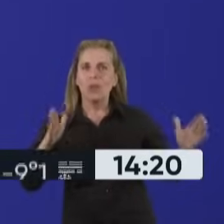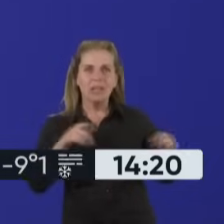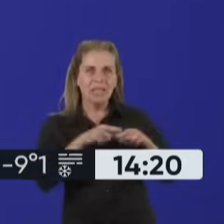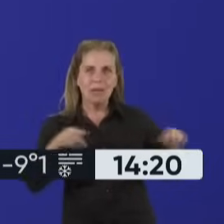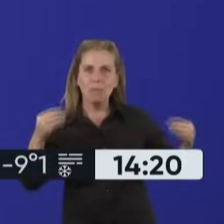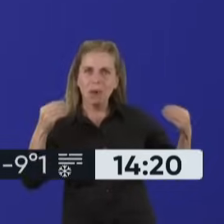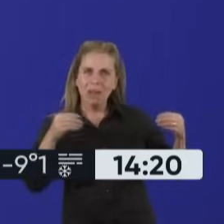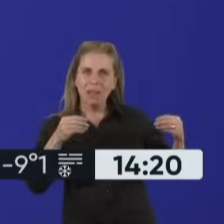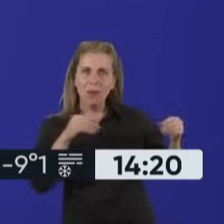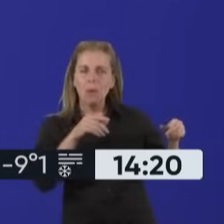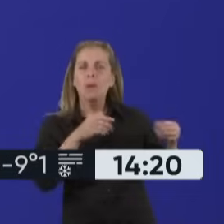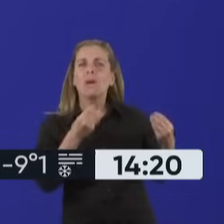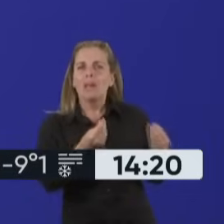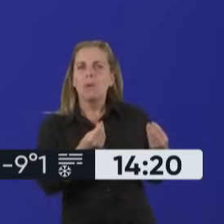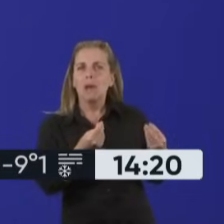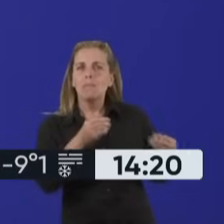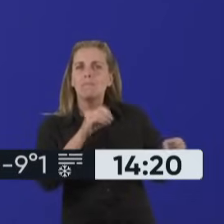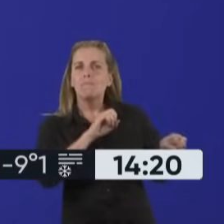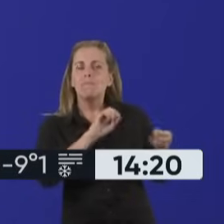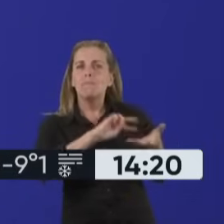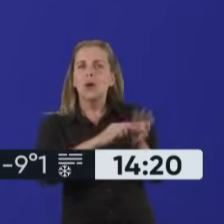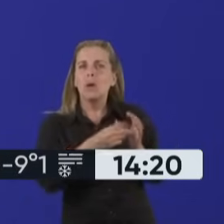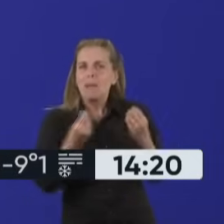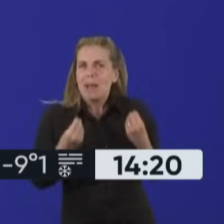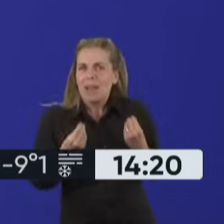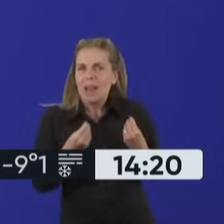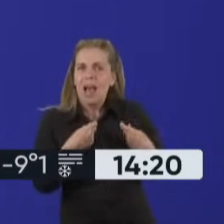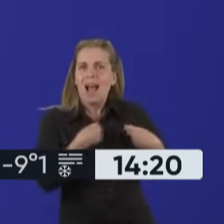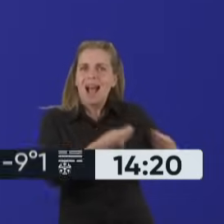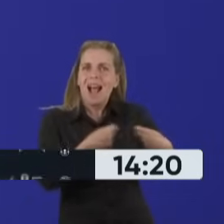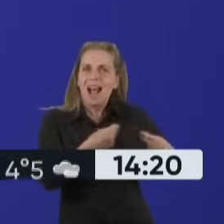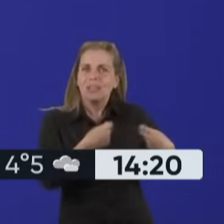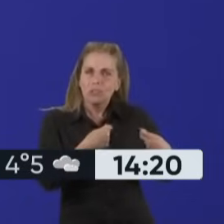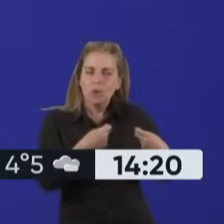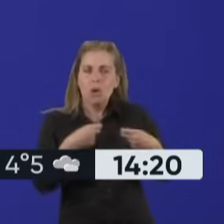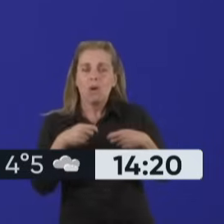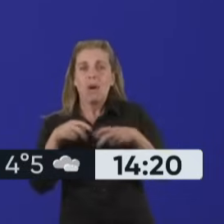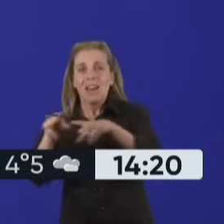todas las crisis es que tiene un déficit fiscal que es o alto o